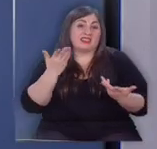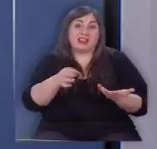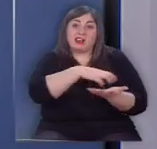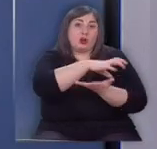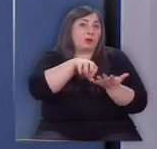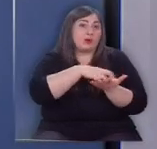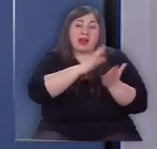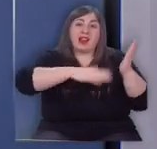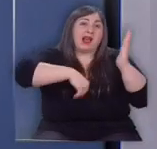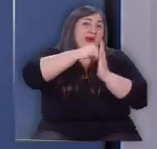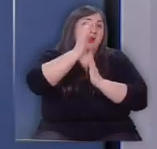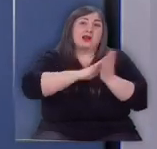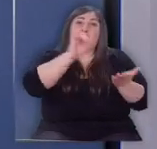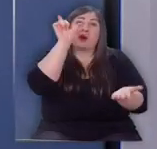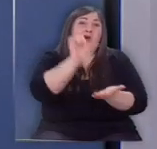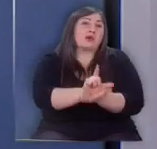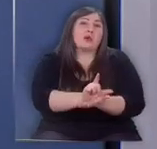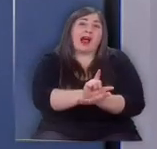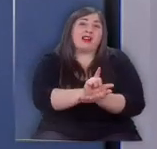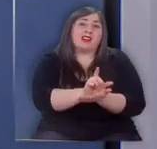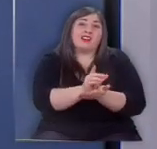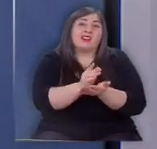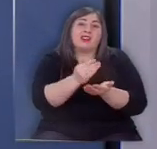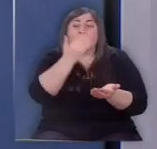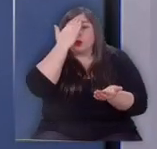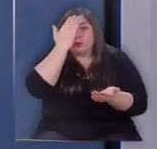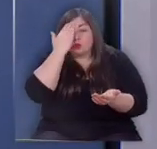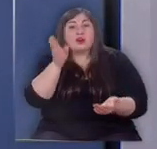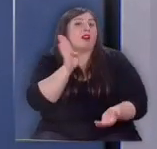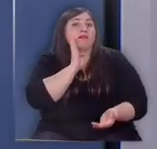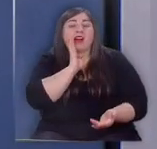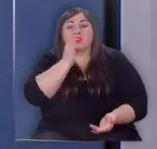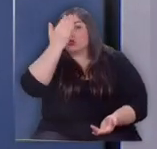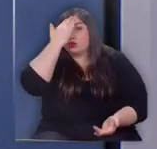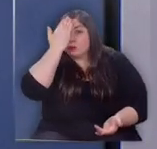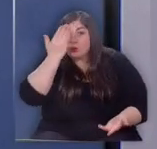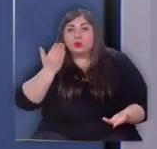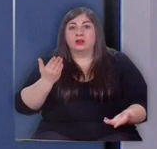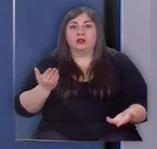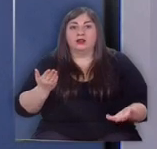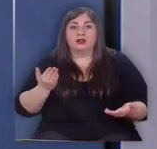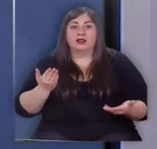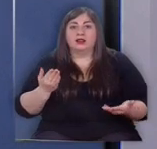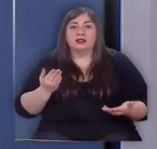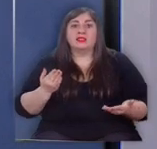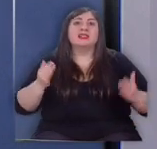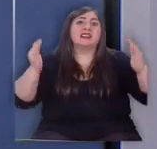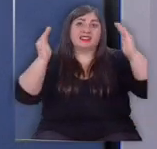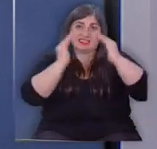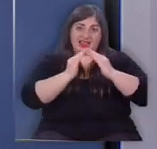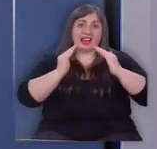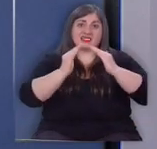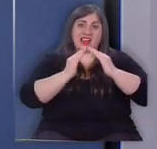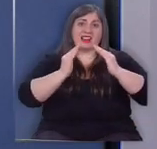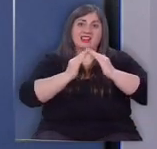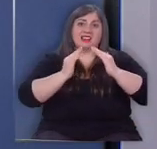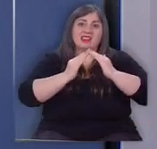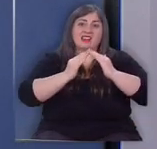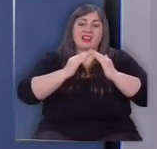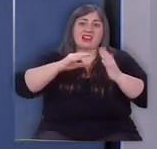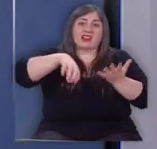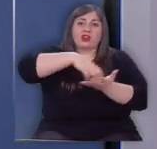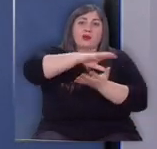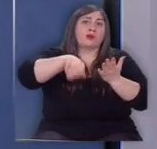comuna de La Pintana los espacios son comunes. El baño es común. Hablemos de viviendas en algunos lugares de la comuna de